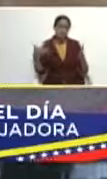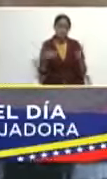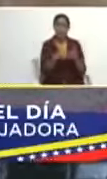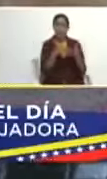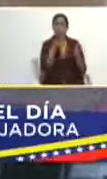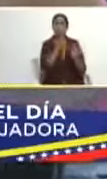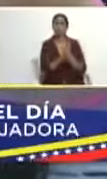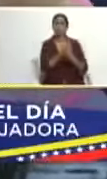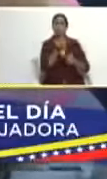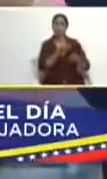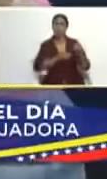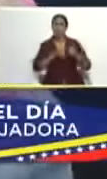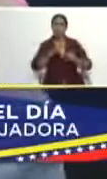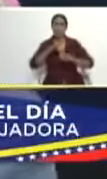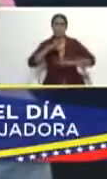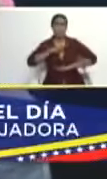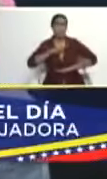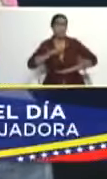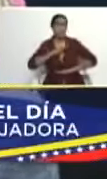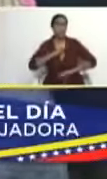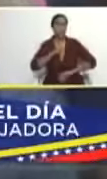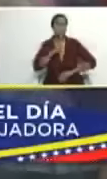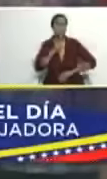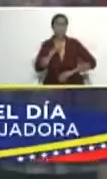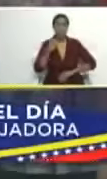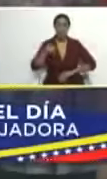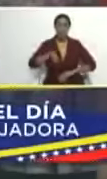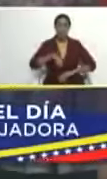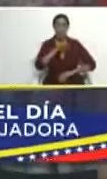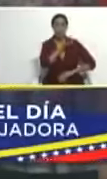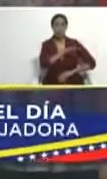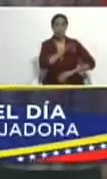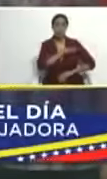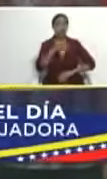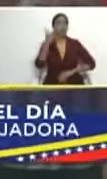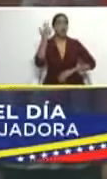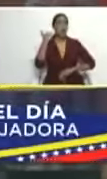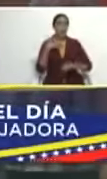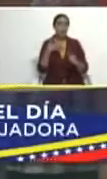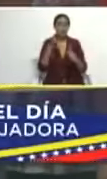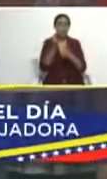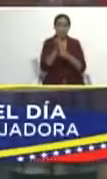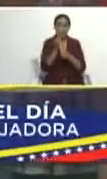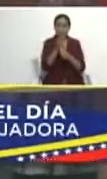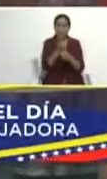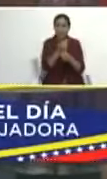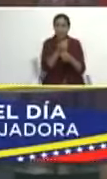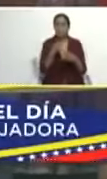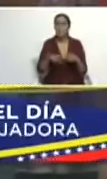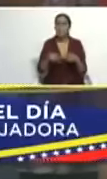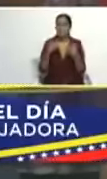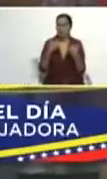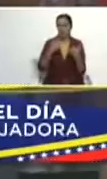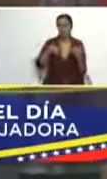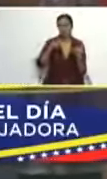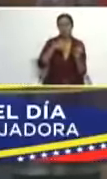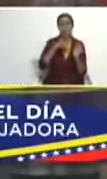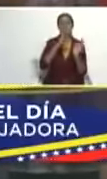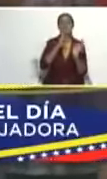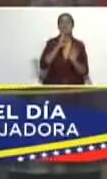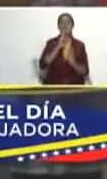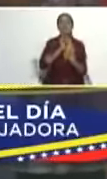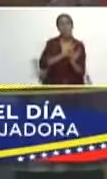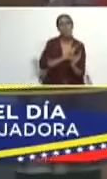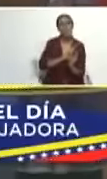el bienestar social que habíamos logrado en revolución. Y por eso esta respuesta